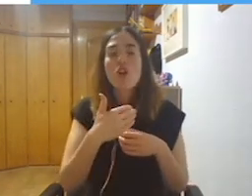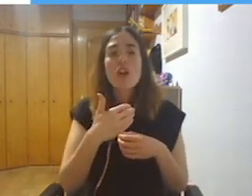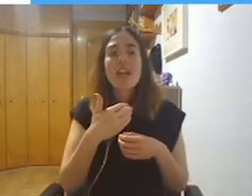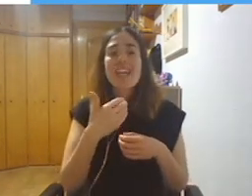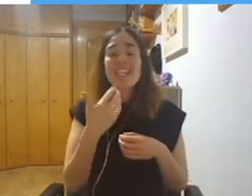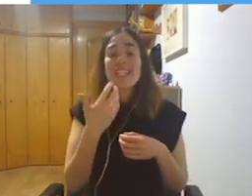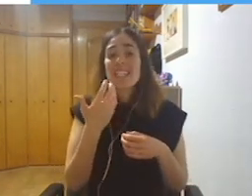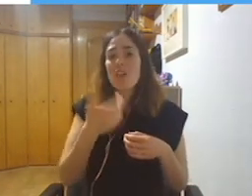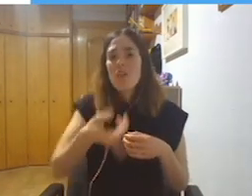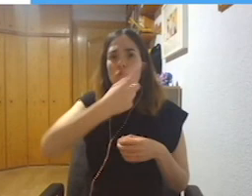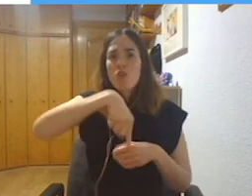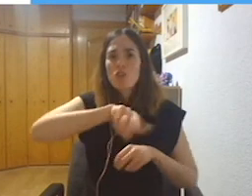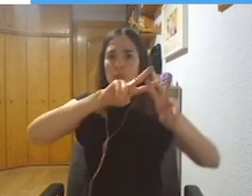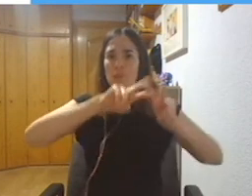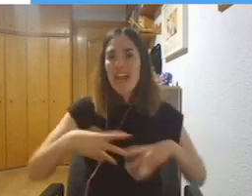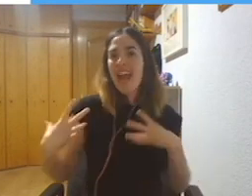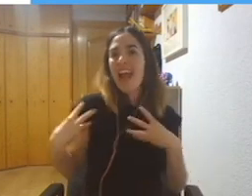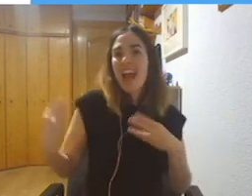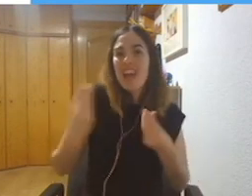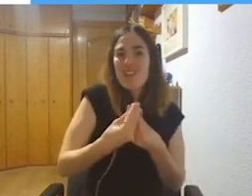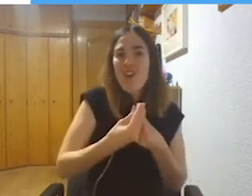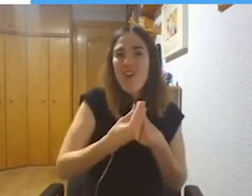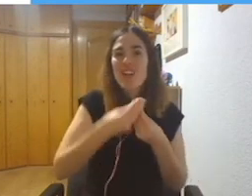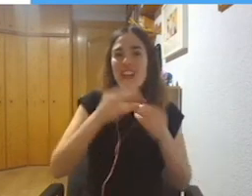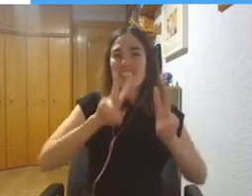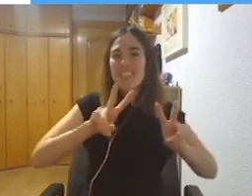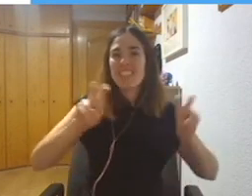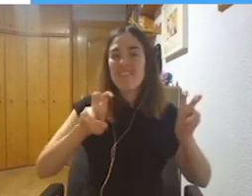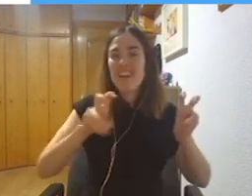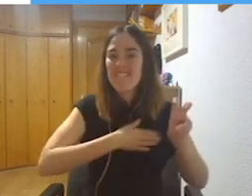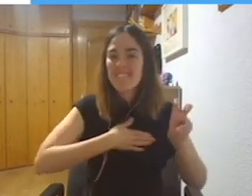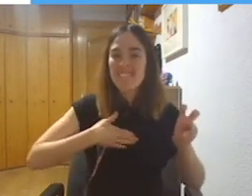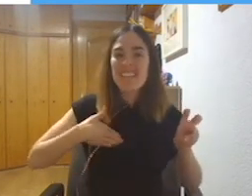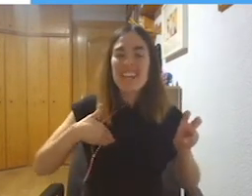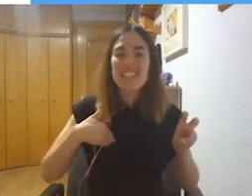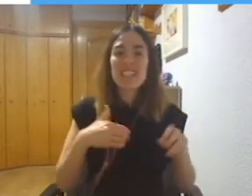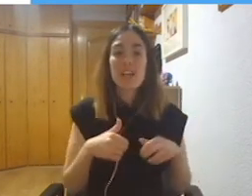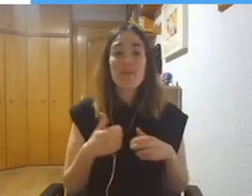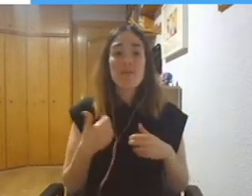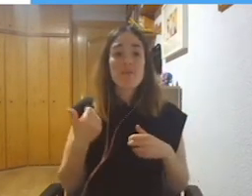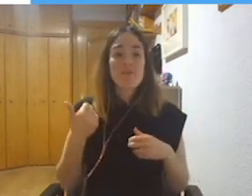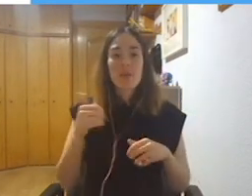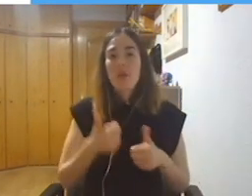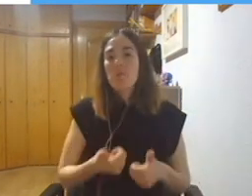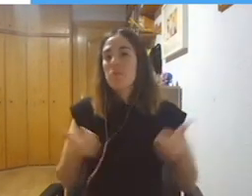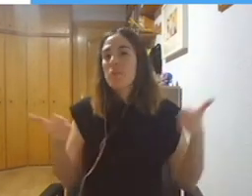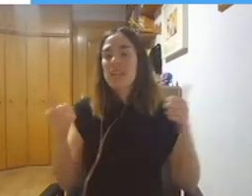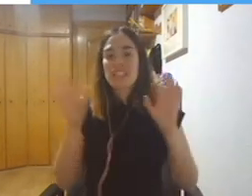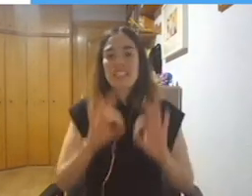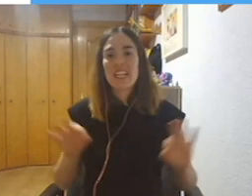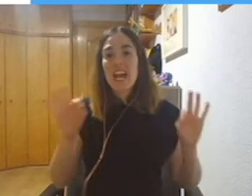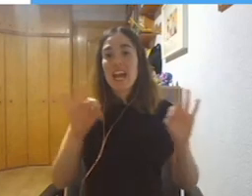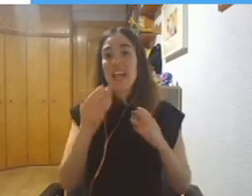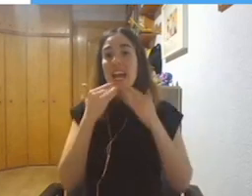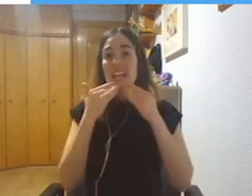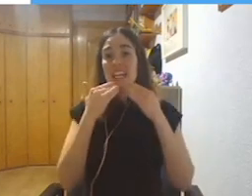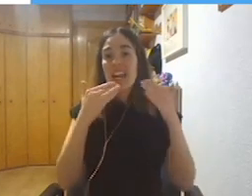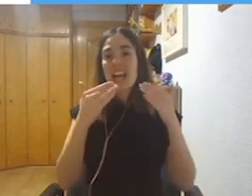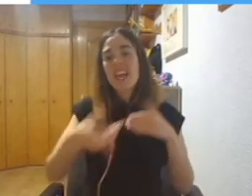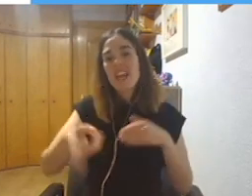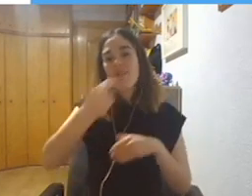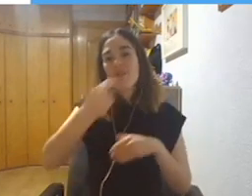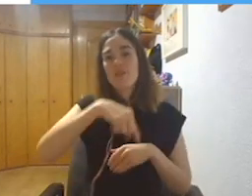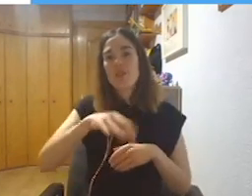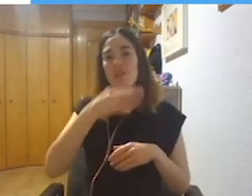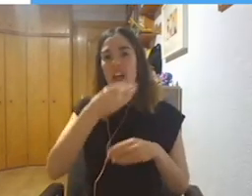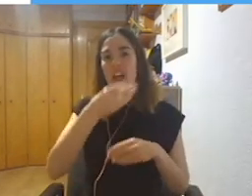si queréis investigar conmigo este tipo de cuestiones. Y nada más, muchísimas gracias y que tengáis una